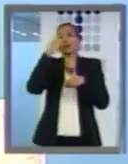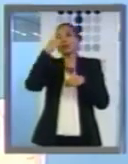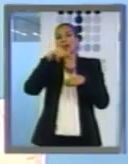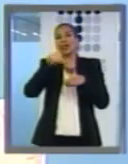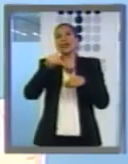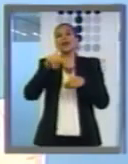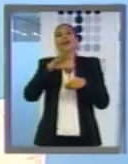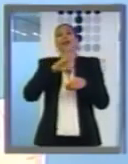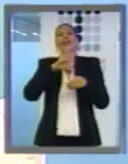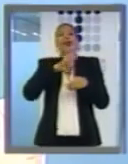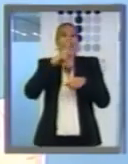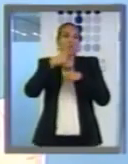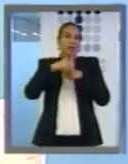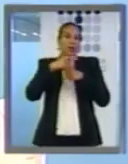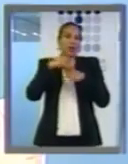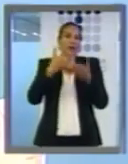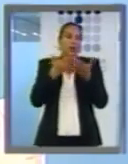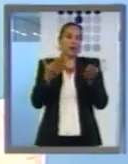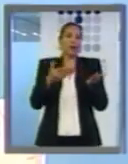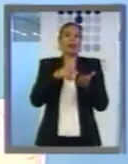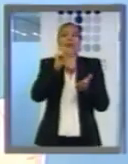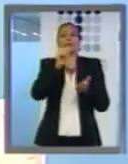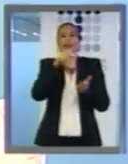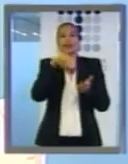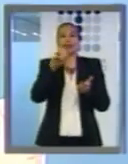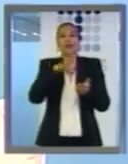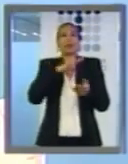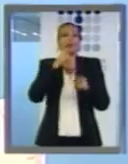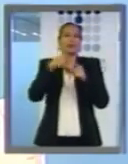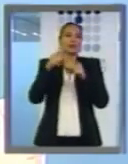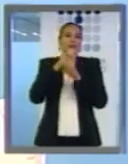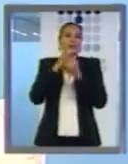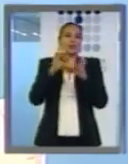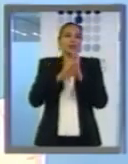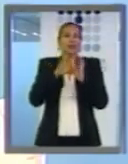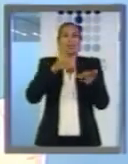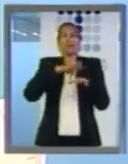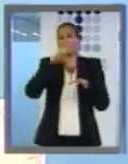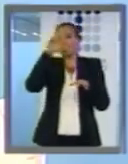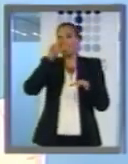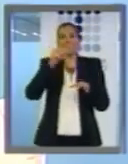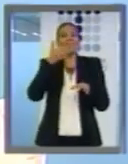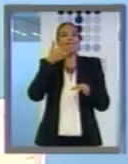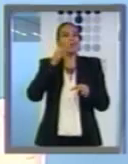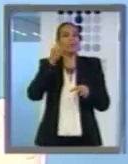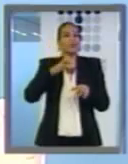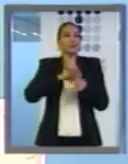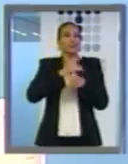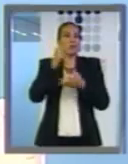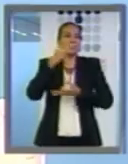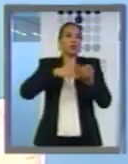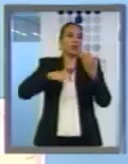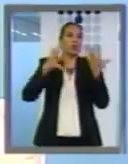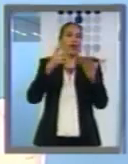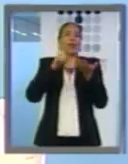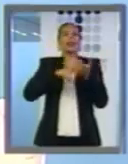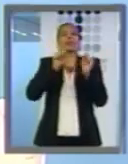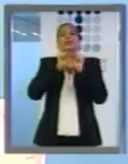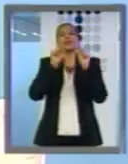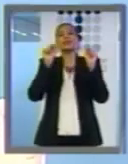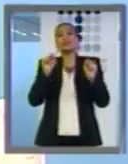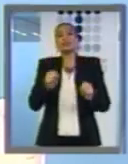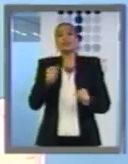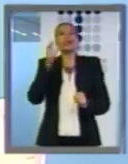muy peligroso este diseño y creo que las consecuencias hubieran sido nefastas. Por eso se hizo todo este sistema que